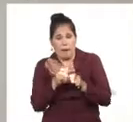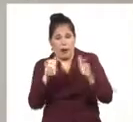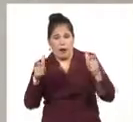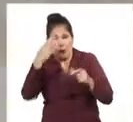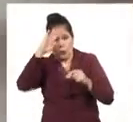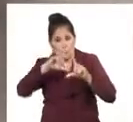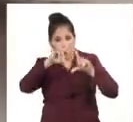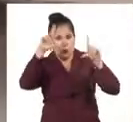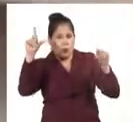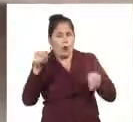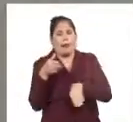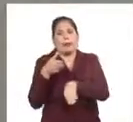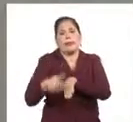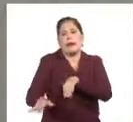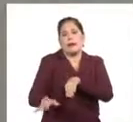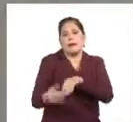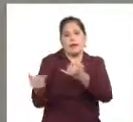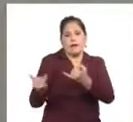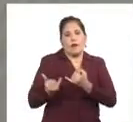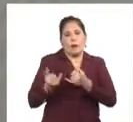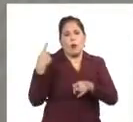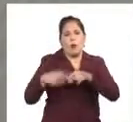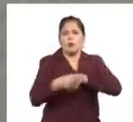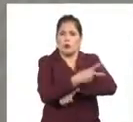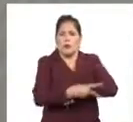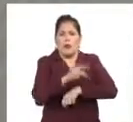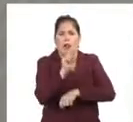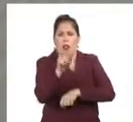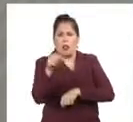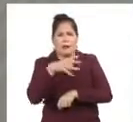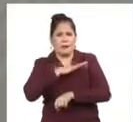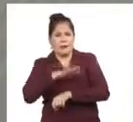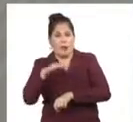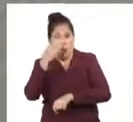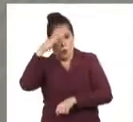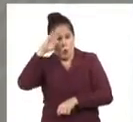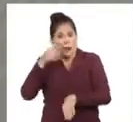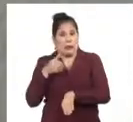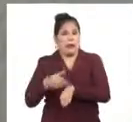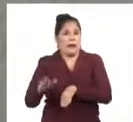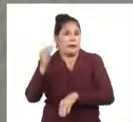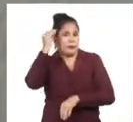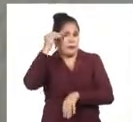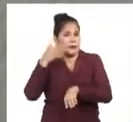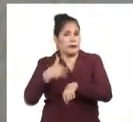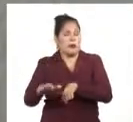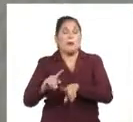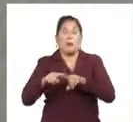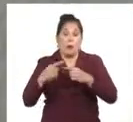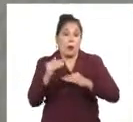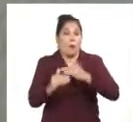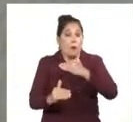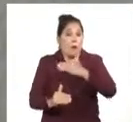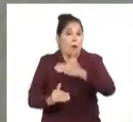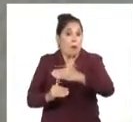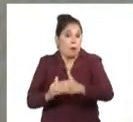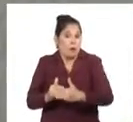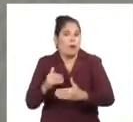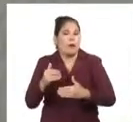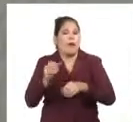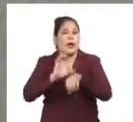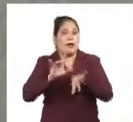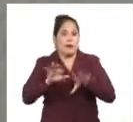Antillas llegó un poco más tarde que el resto del mundo a estas plataformas. Sin embargo, el propio proceso de informatización de la sociedad ha